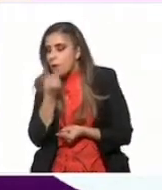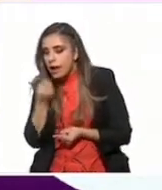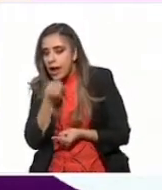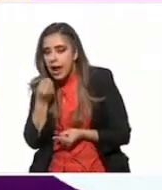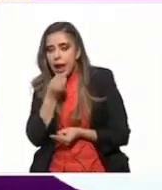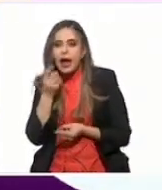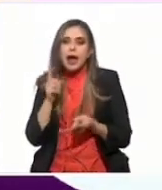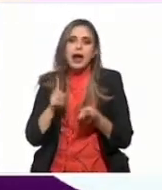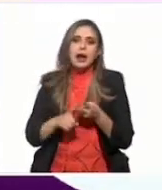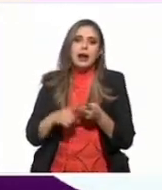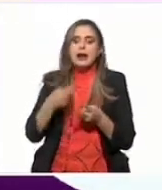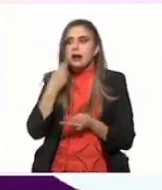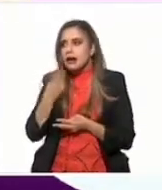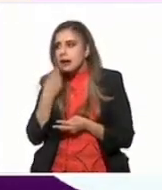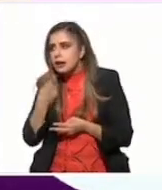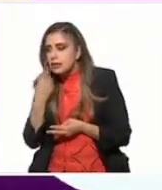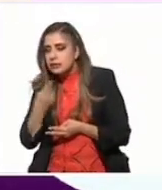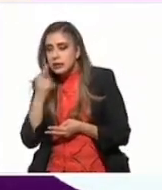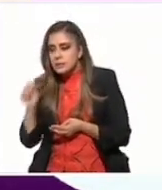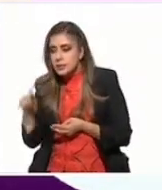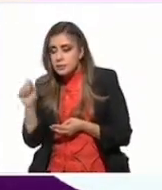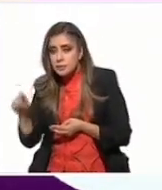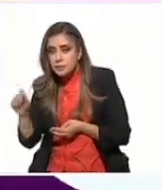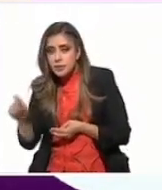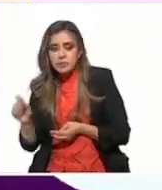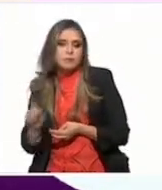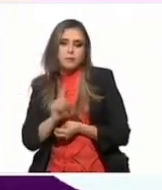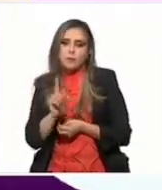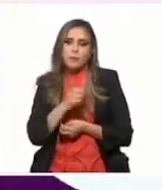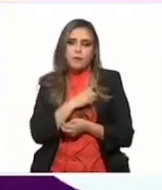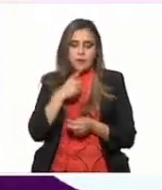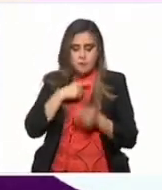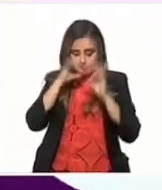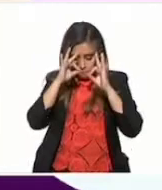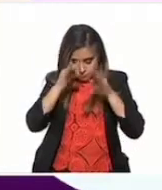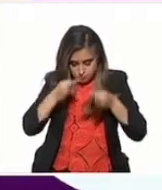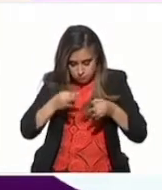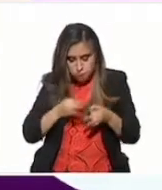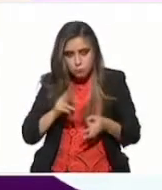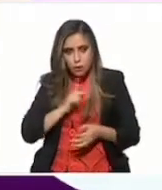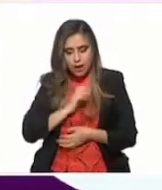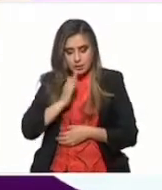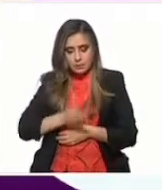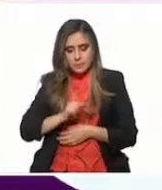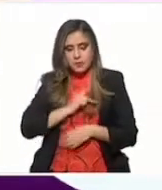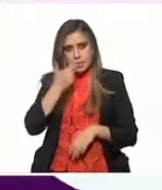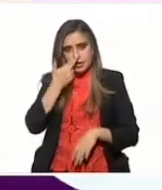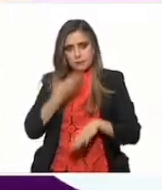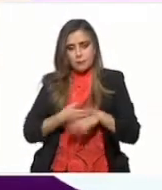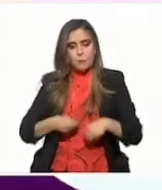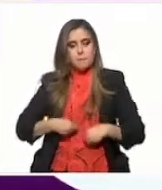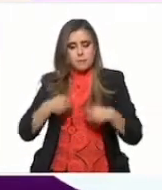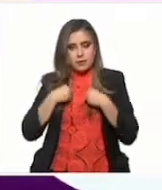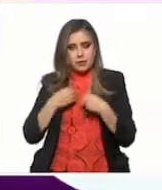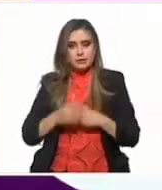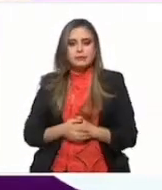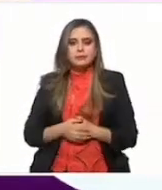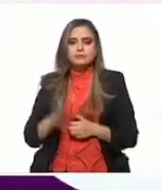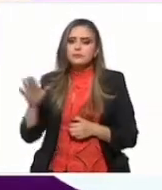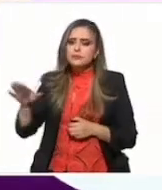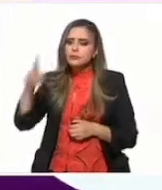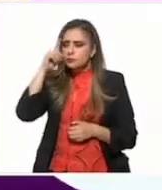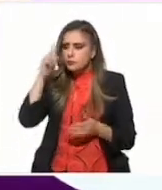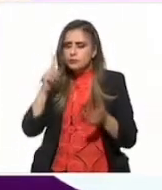historial tenemos que hacerlos responsables de nuestra experiencia crees que estamos en este momento eduardo ante la gran oportunidad